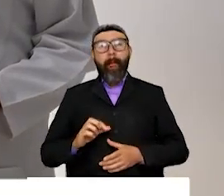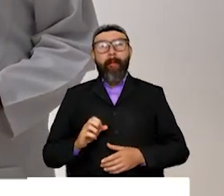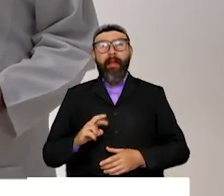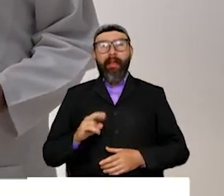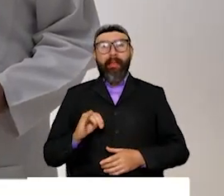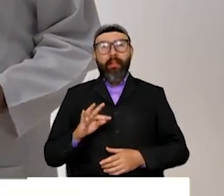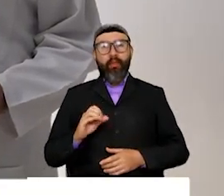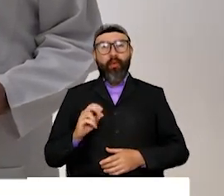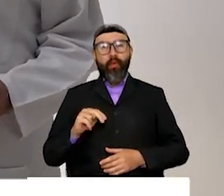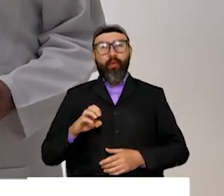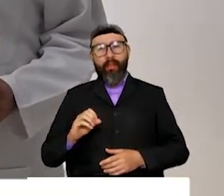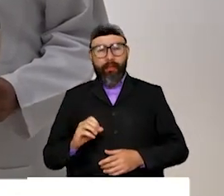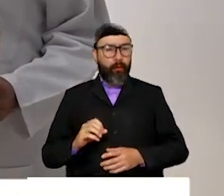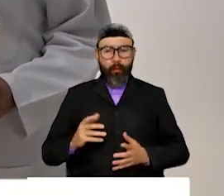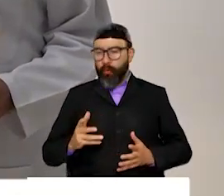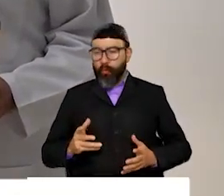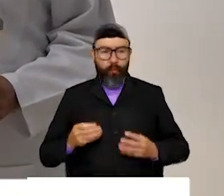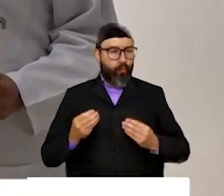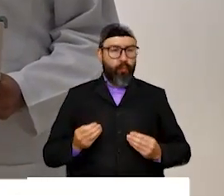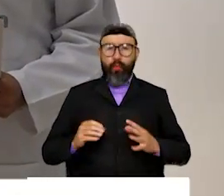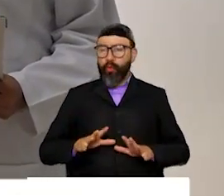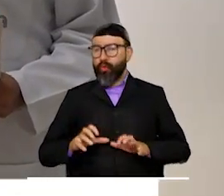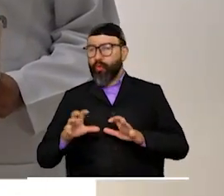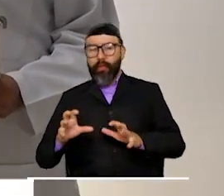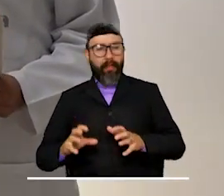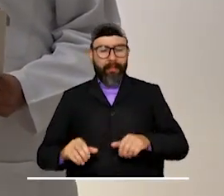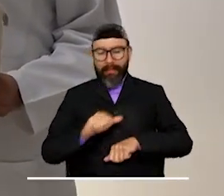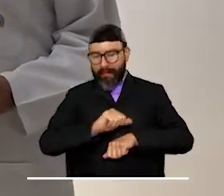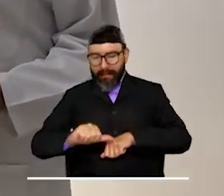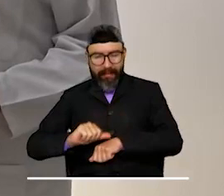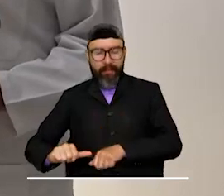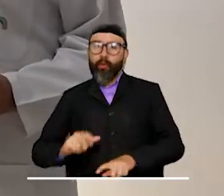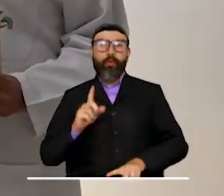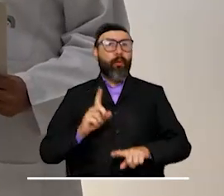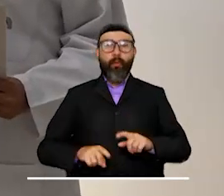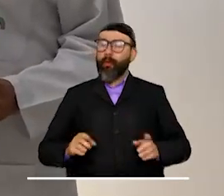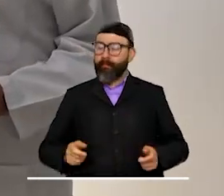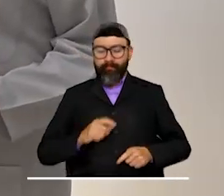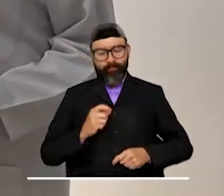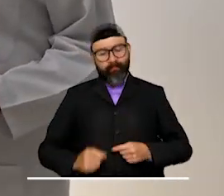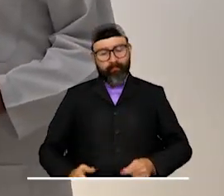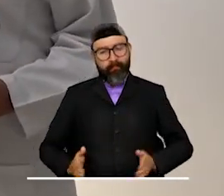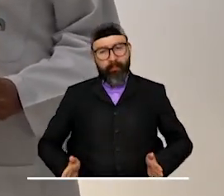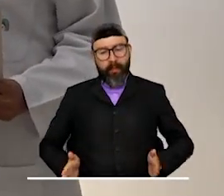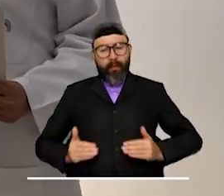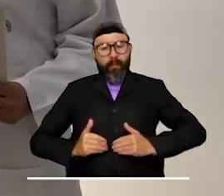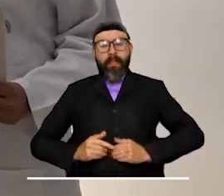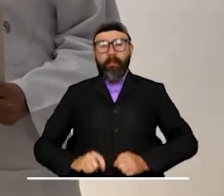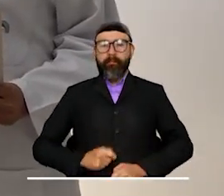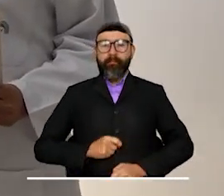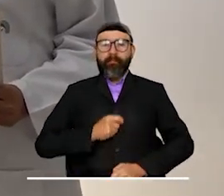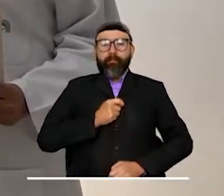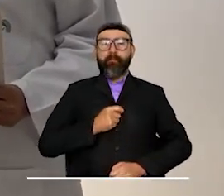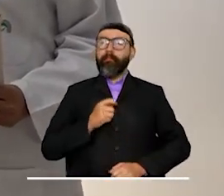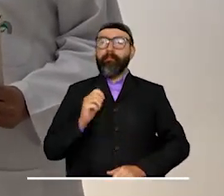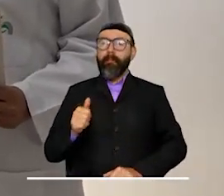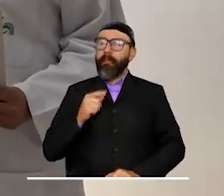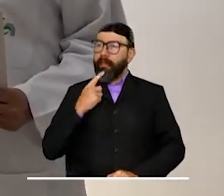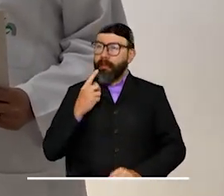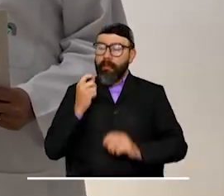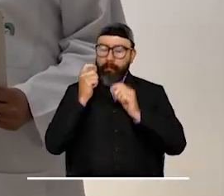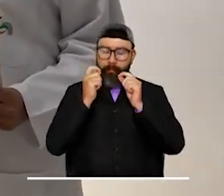eso hizo imposible que se culminara el procedimiento. Nos dice aquí don Germán que él se despierta